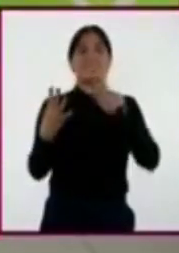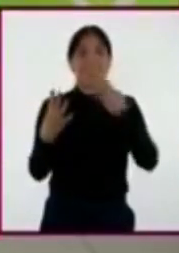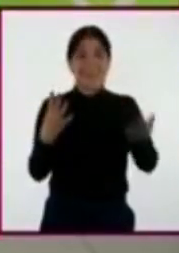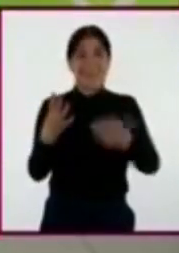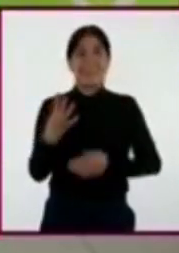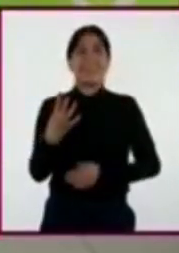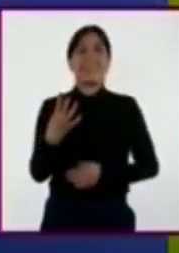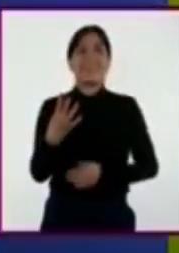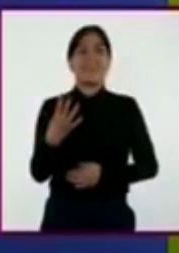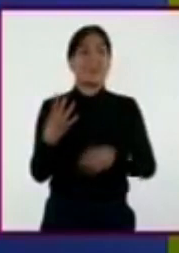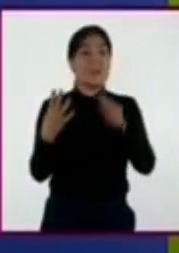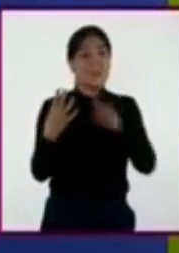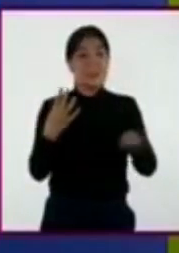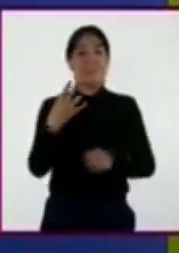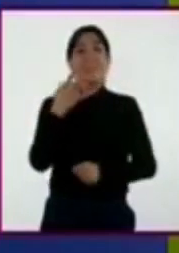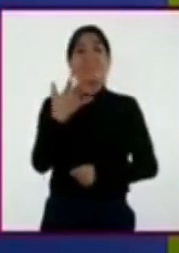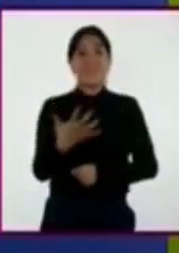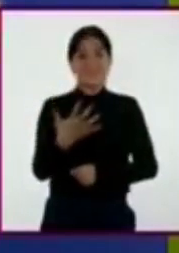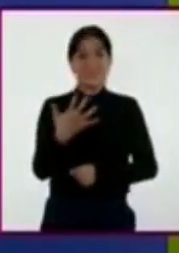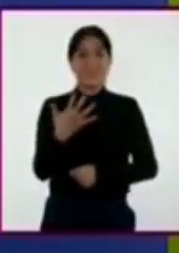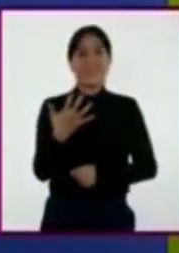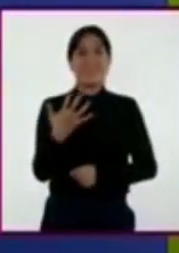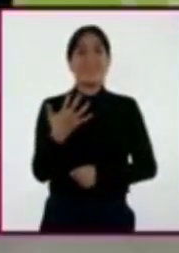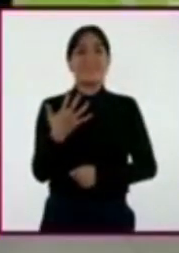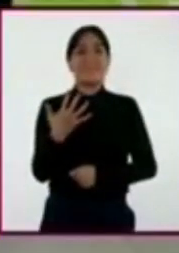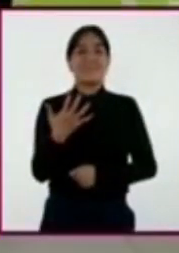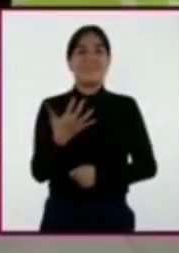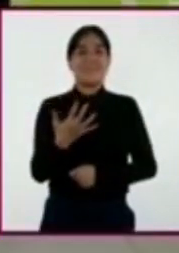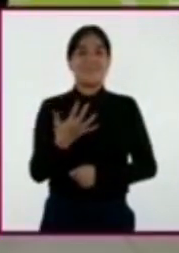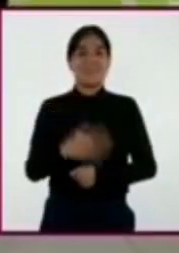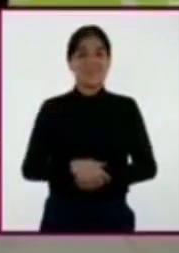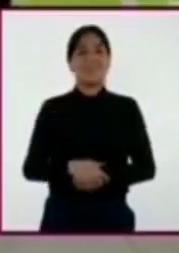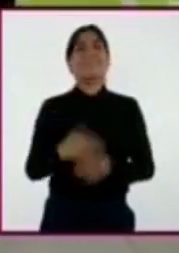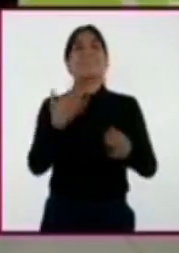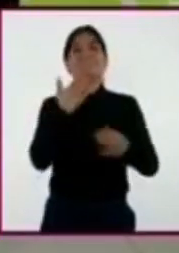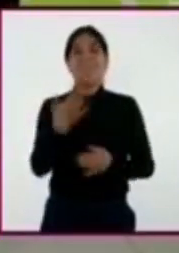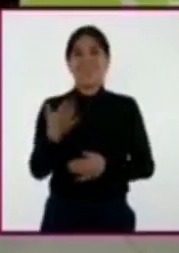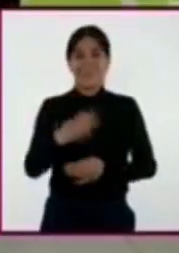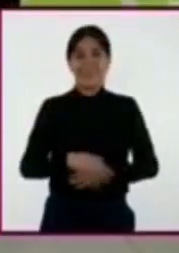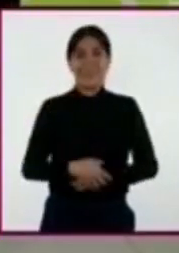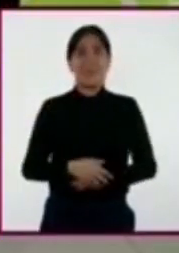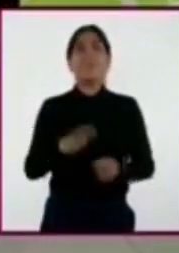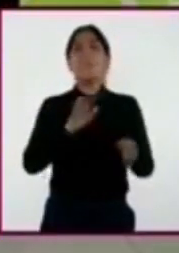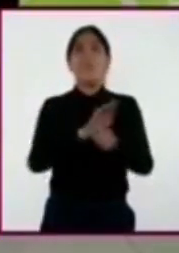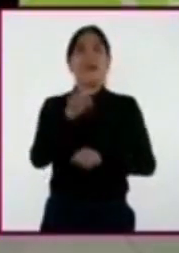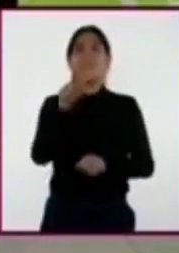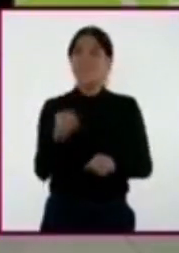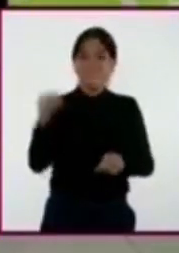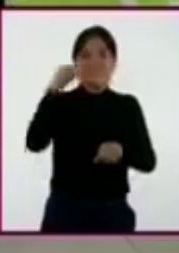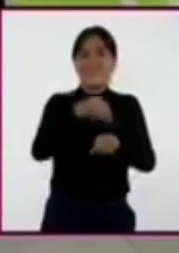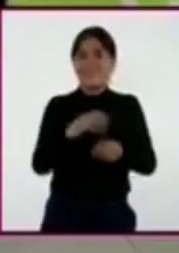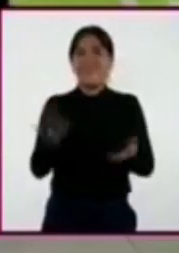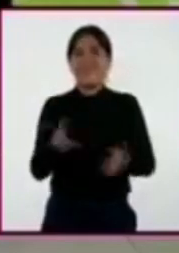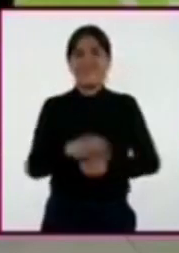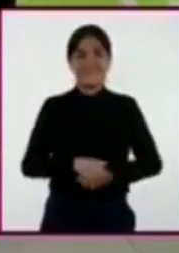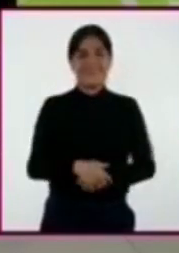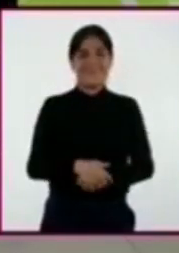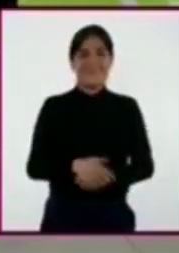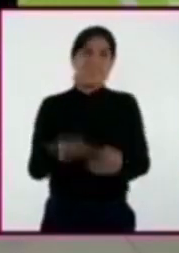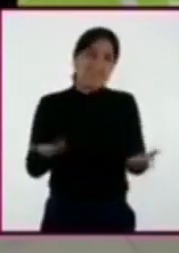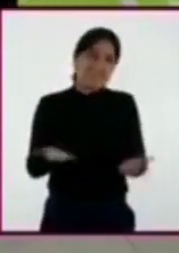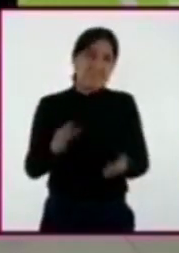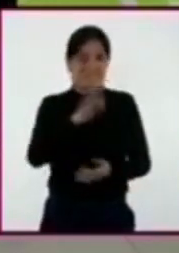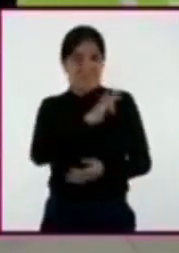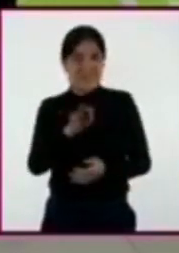bien, último y 5. Muy bien, ¿ahora qué variante le pueden agregar?